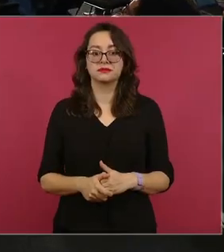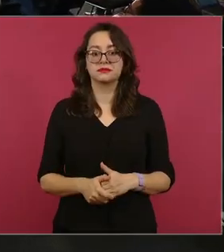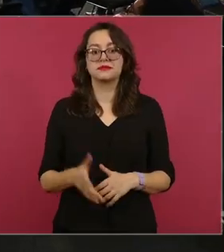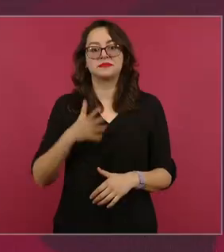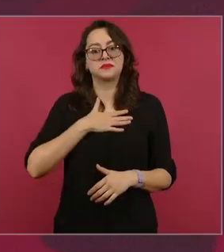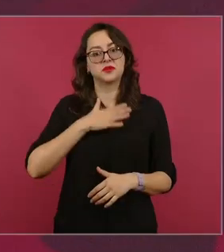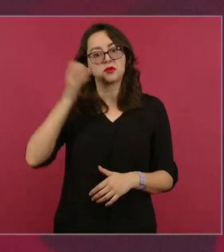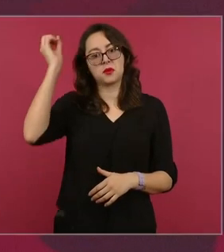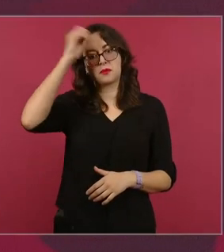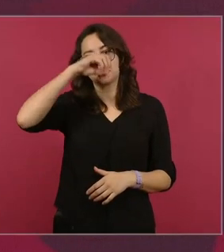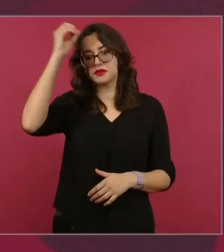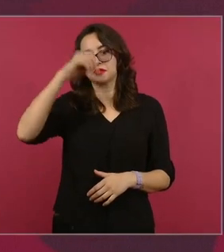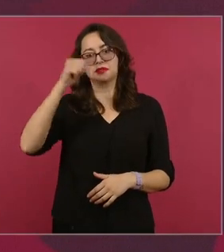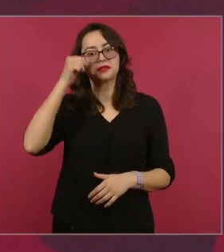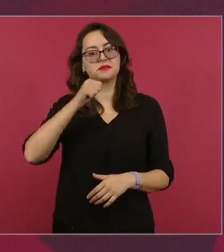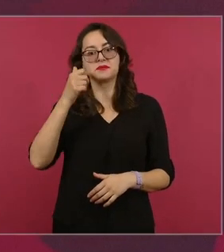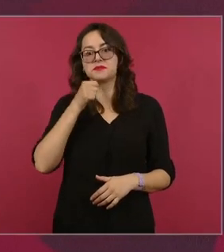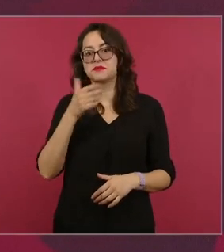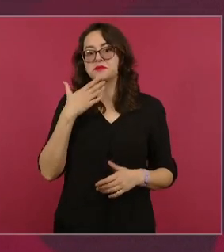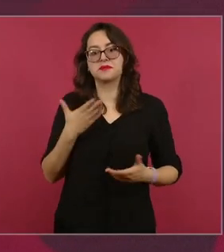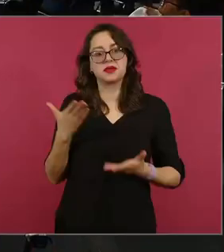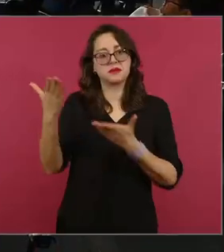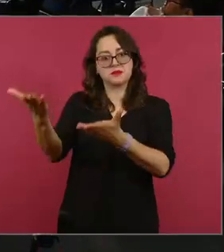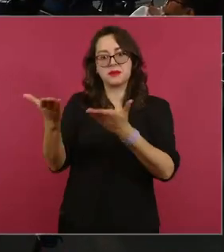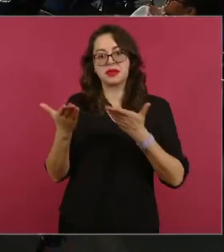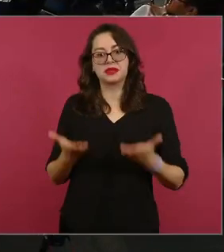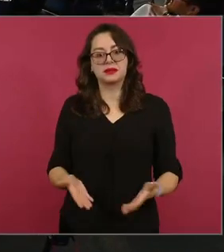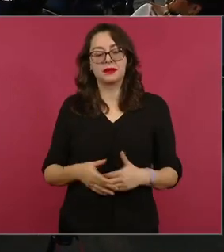es bienvenido aquí a nuestro país.